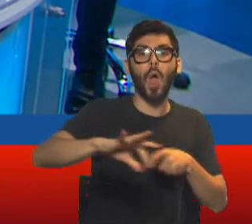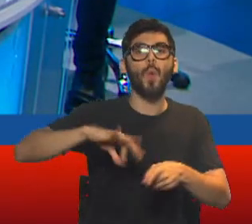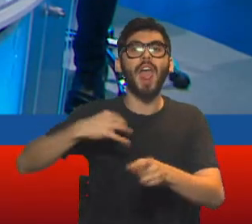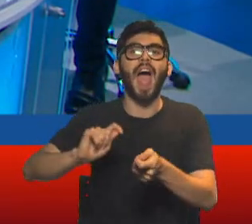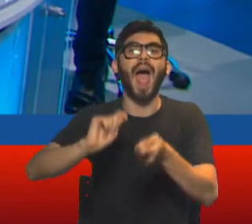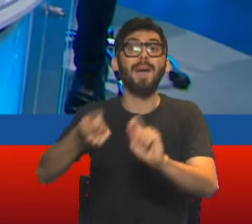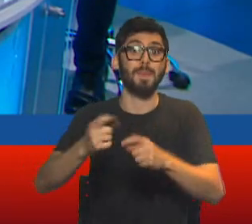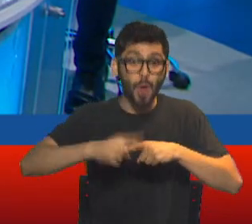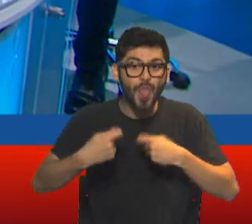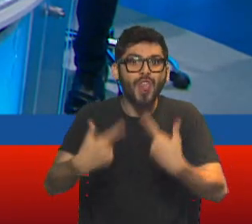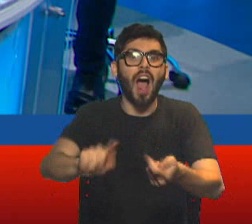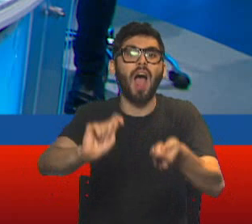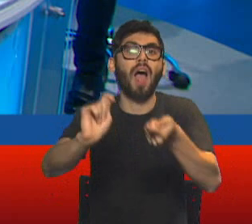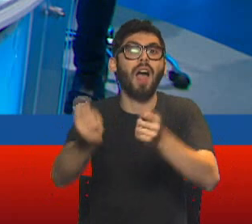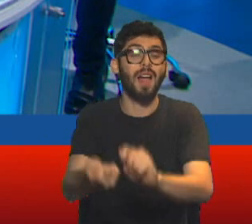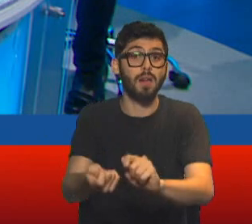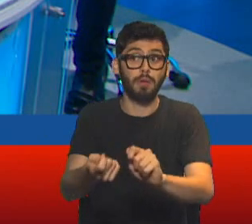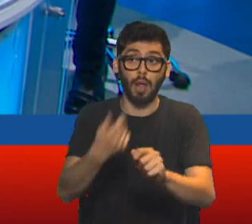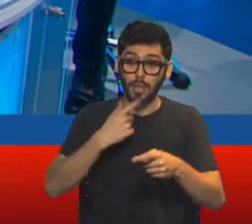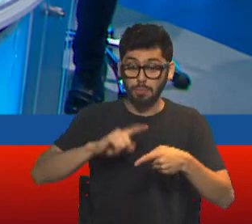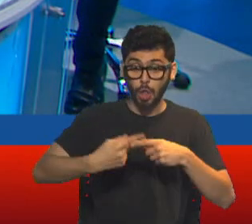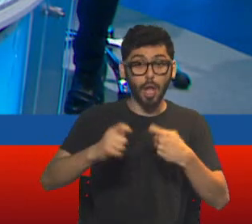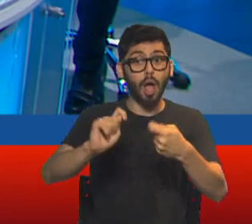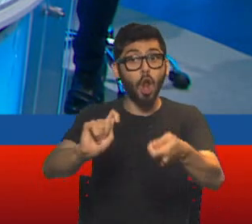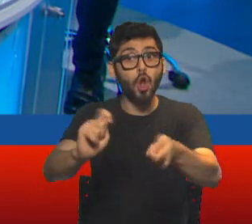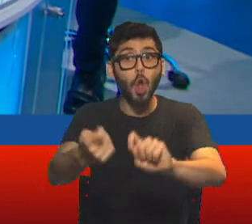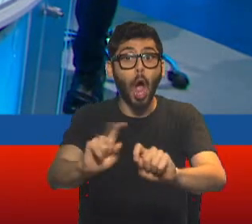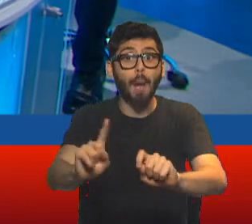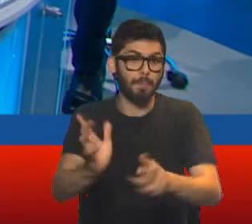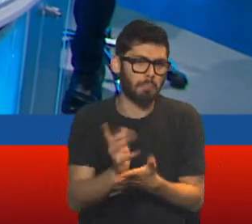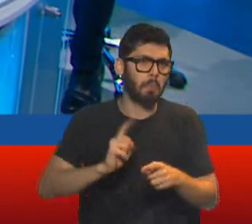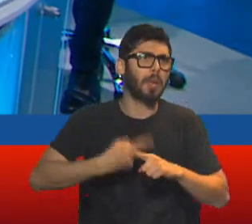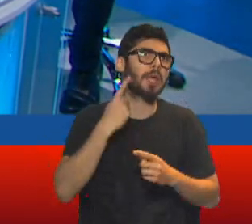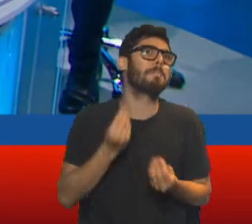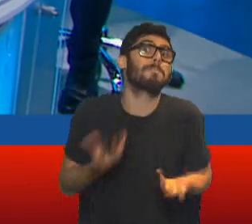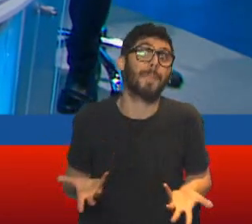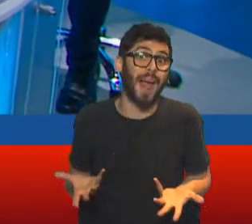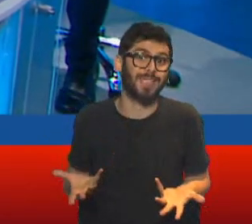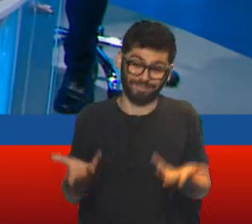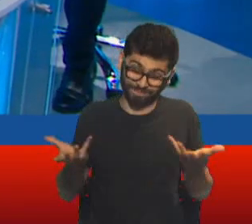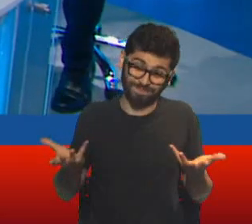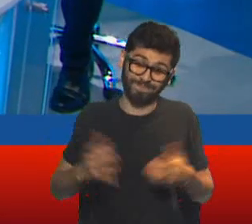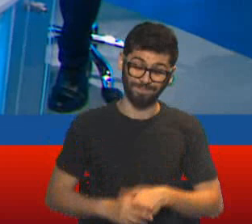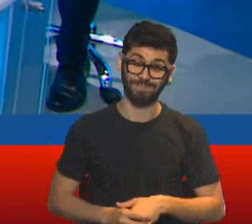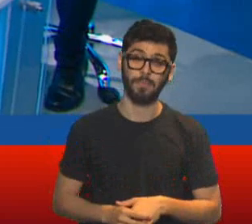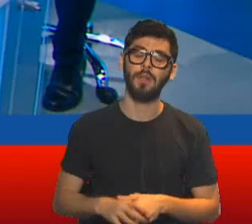vida a la gente, la política uno no entiende exactamente para qué sirve. ¿Carmela? Sí, a mí me llama la